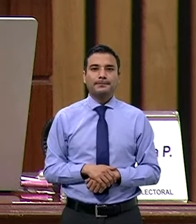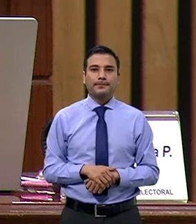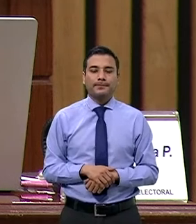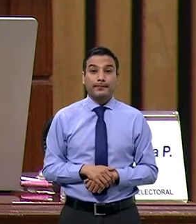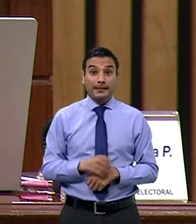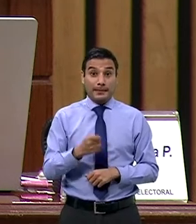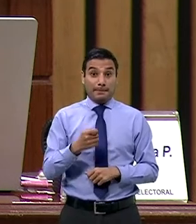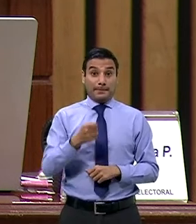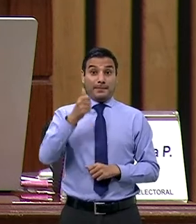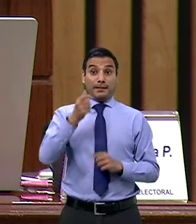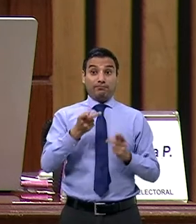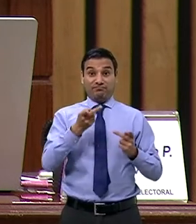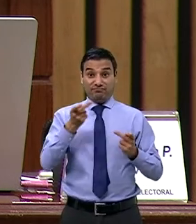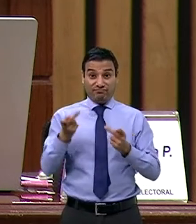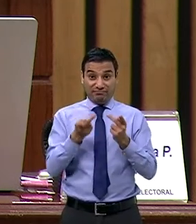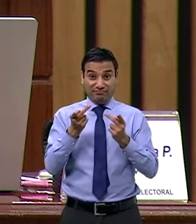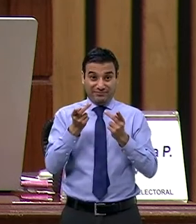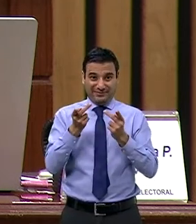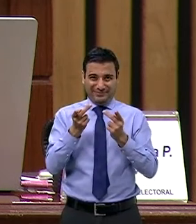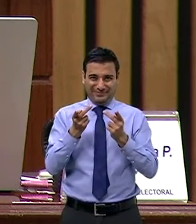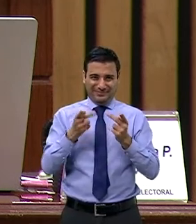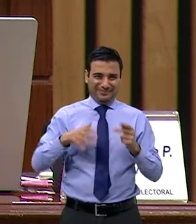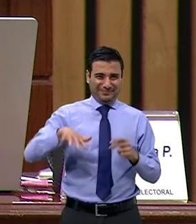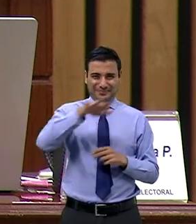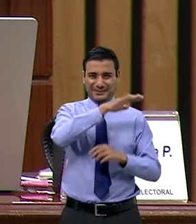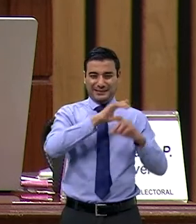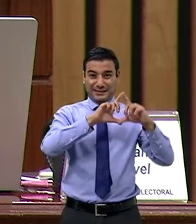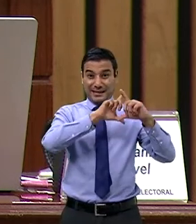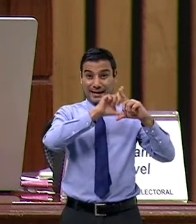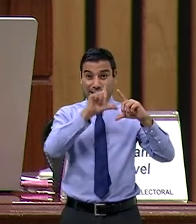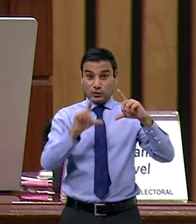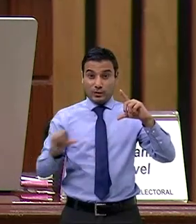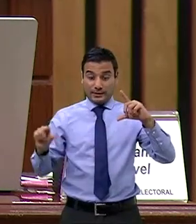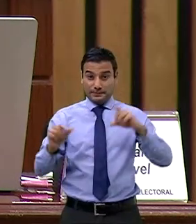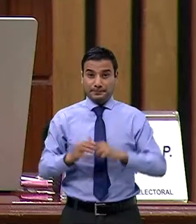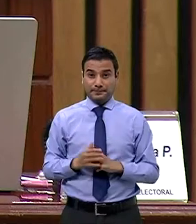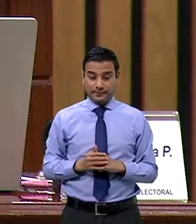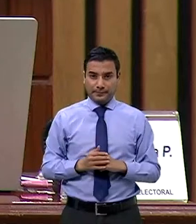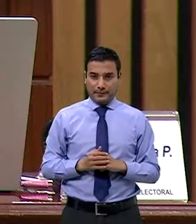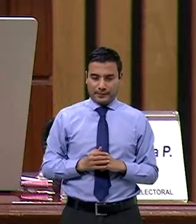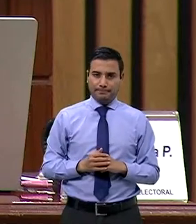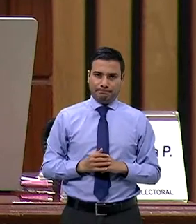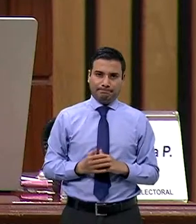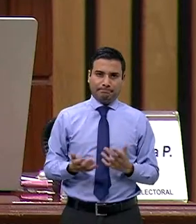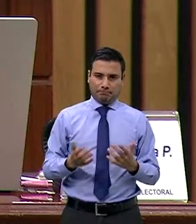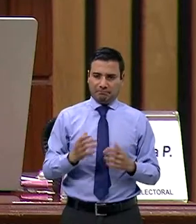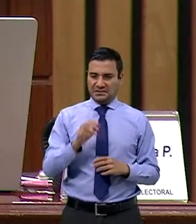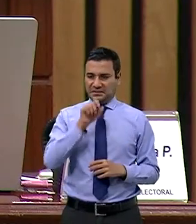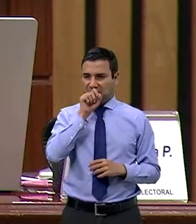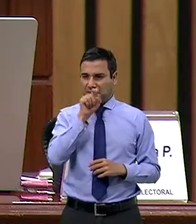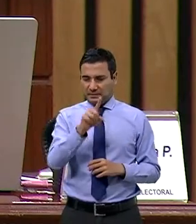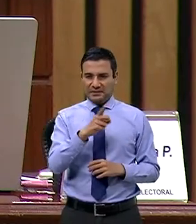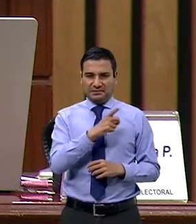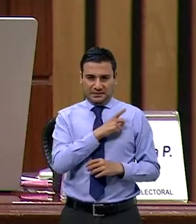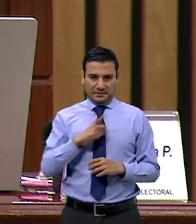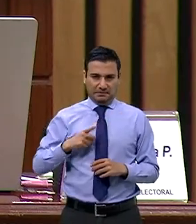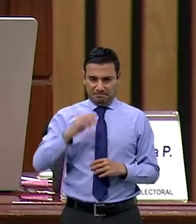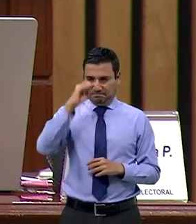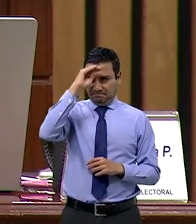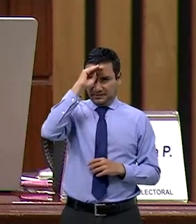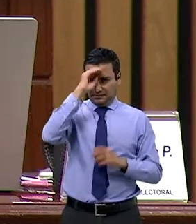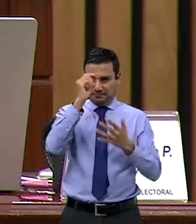primera experiencia implementación en la consulta popular a nivel nacional también nos debe llevar a varias reflexiones por ejemplo